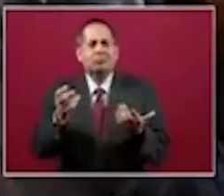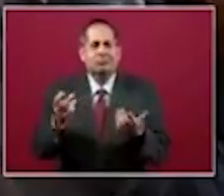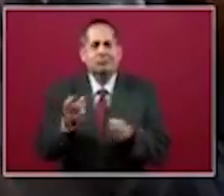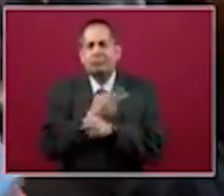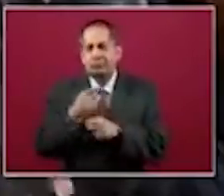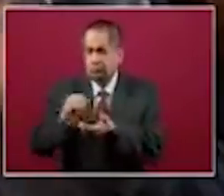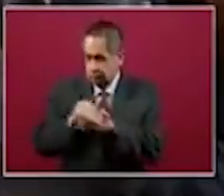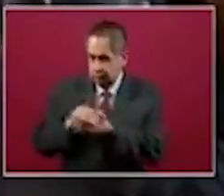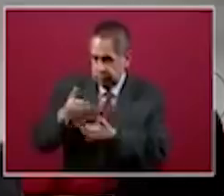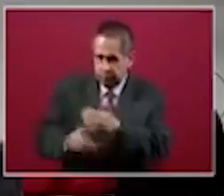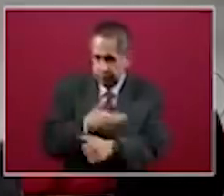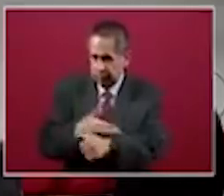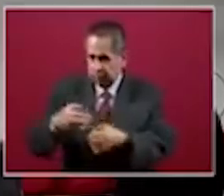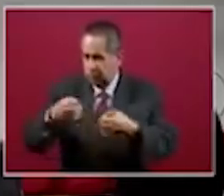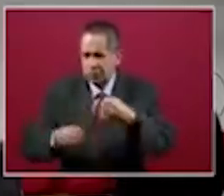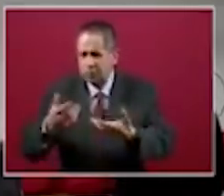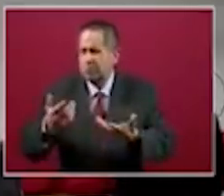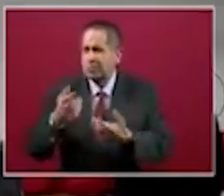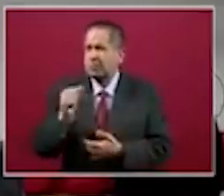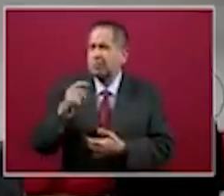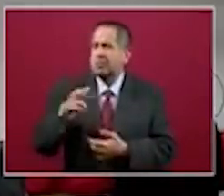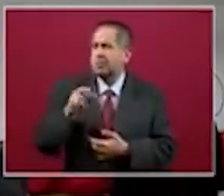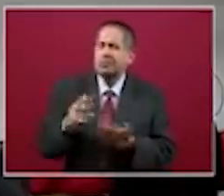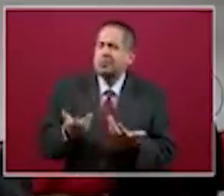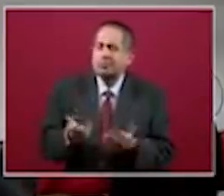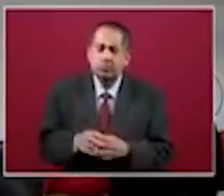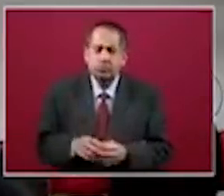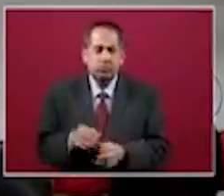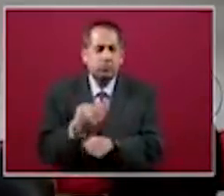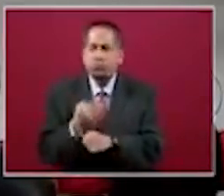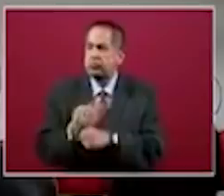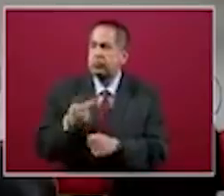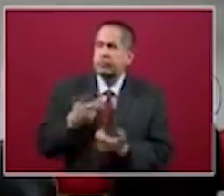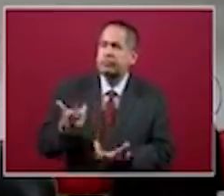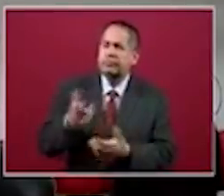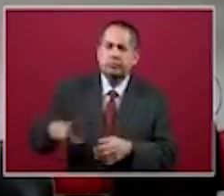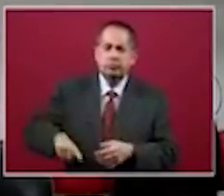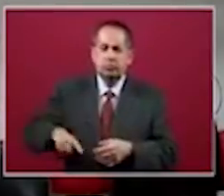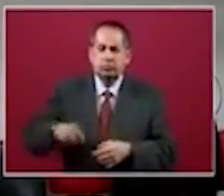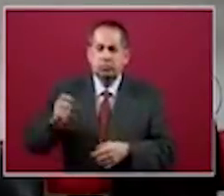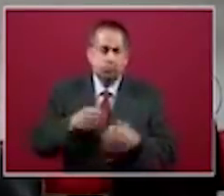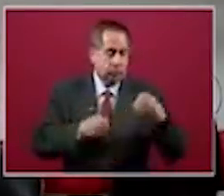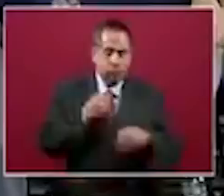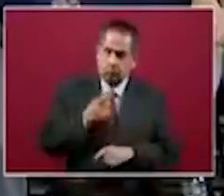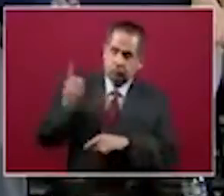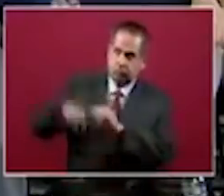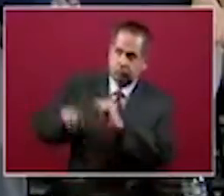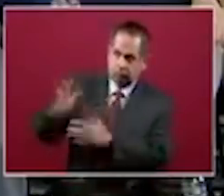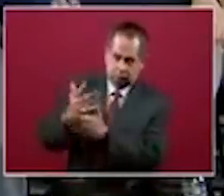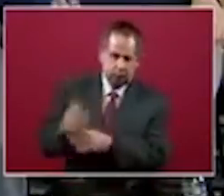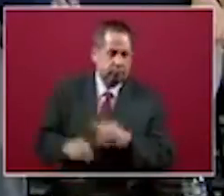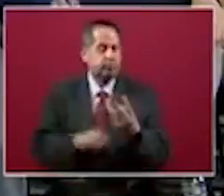Todavía sigue el proceso de juicio, de amparo, evidentemente, pero mientras, ¿qué va a hacer el gobierno ante esta suspensión provisional? Y